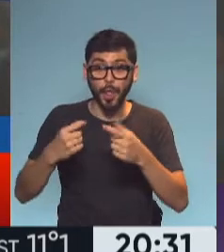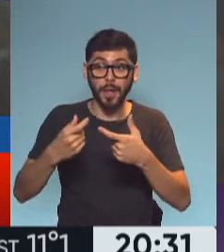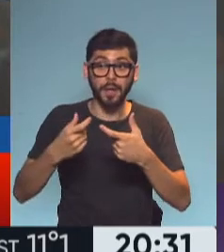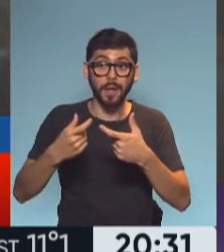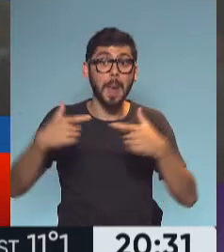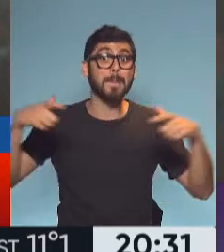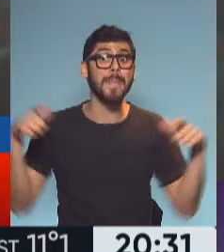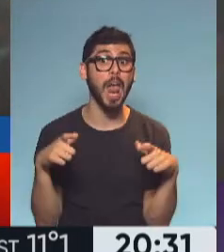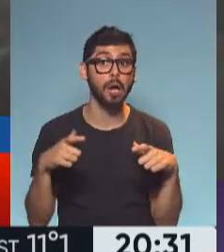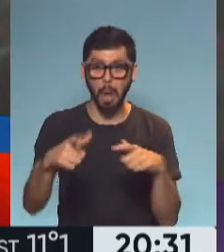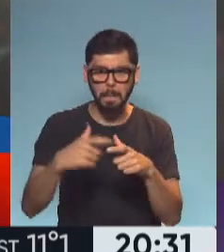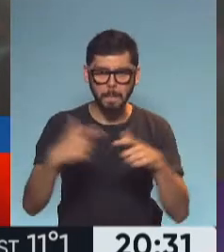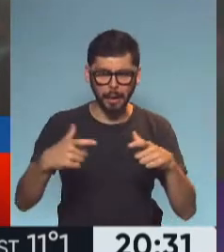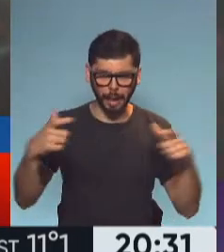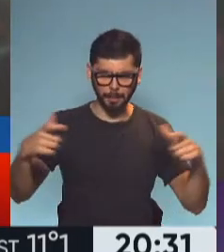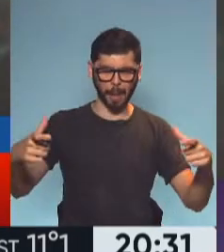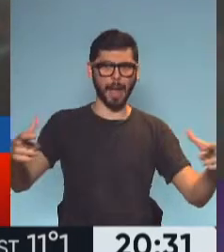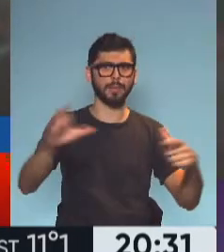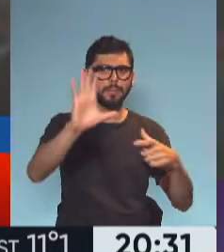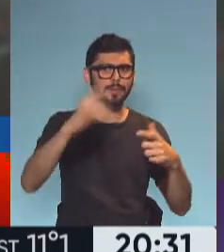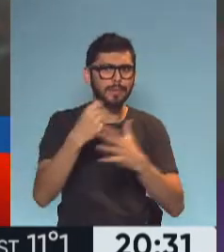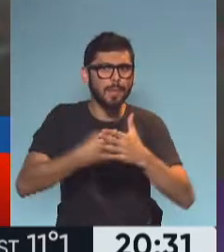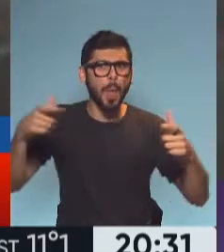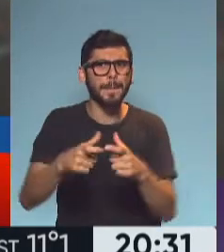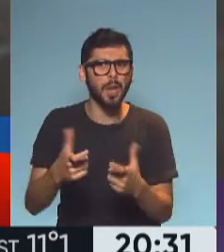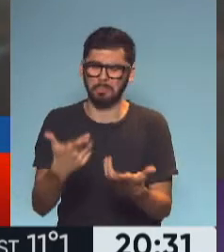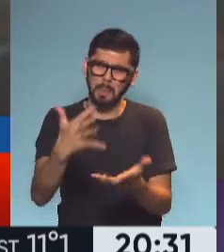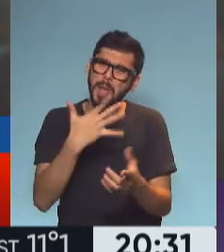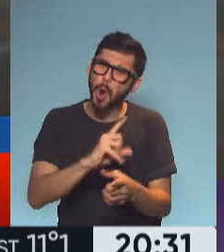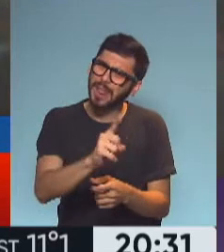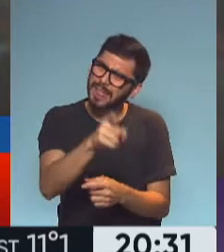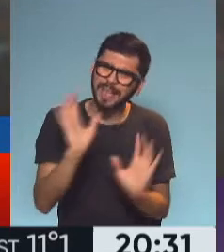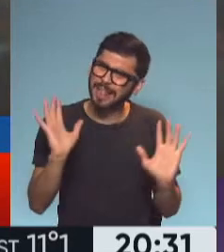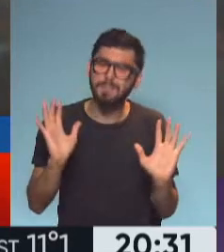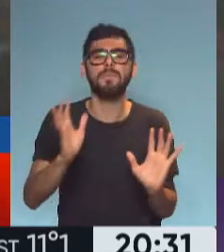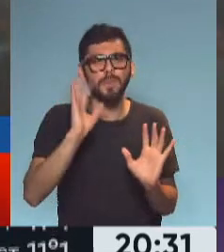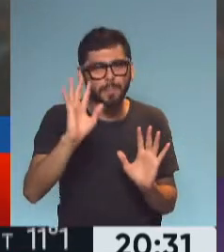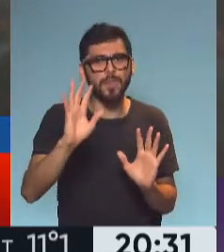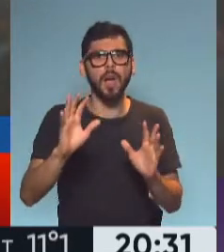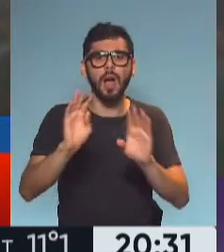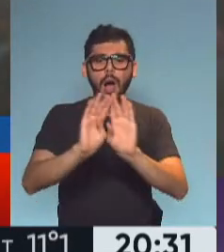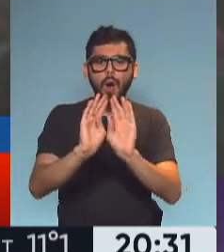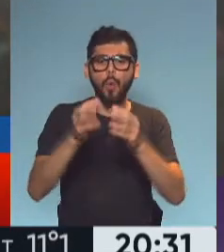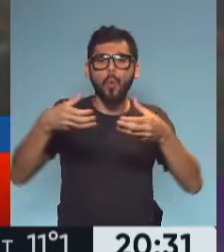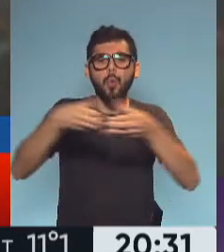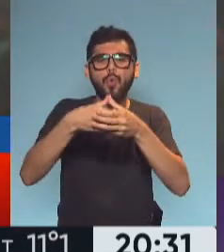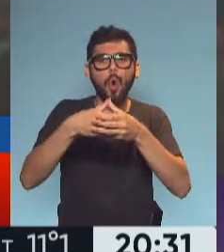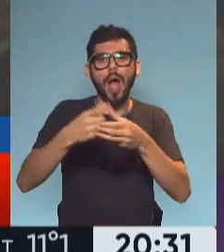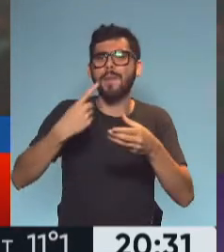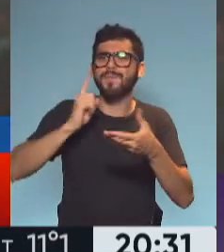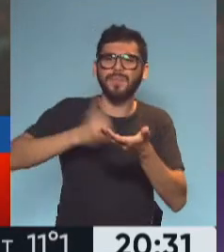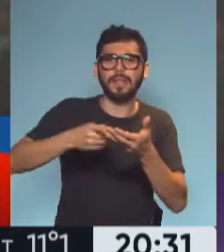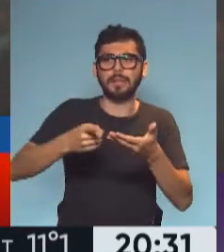subiendo. ¿Estamos? Por si ¿eh? No se entendió. Burbujas claro. aisladas, ¿sí? Las burbujas aisladas. Fíjese cómo crece el número de burbujas